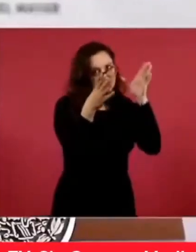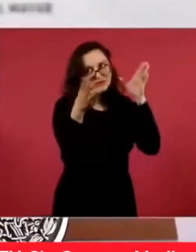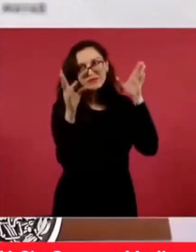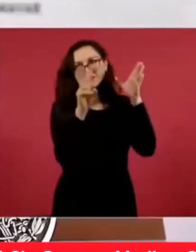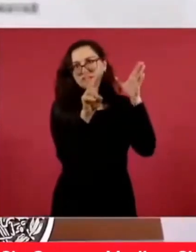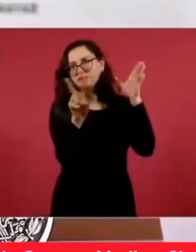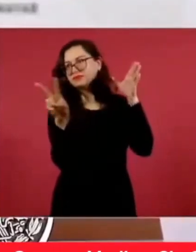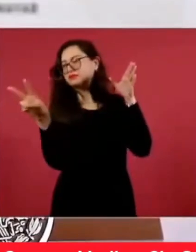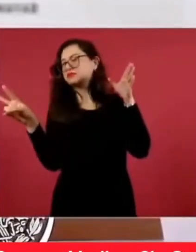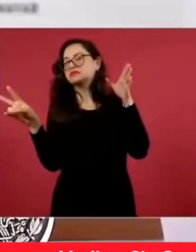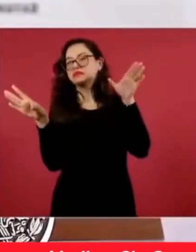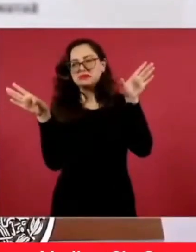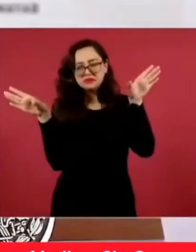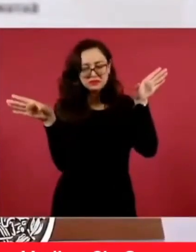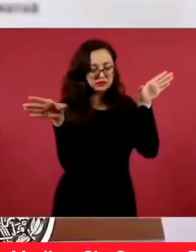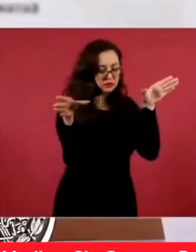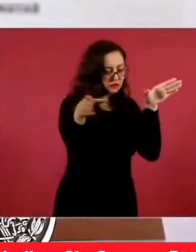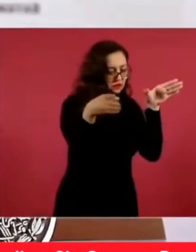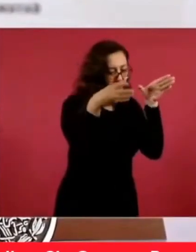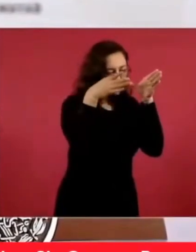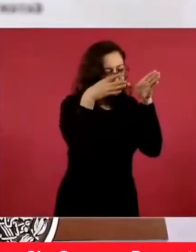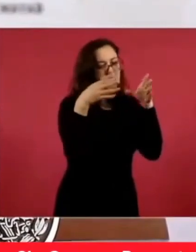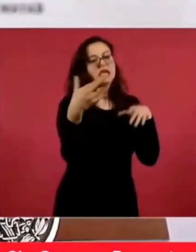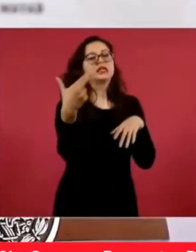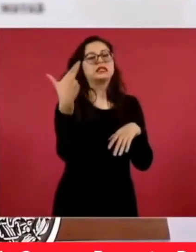la radio, la televisión,